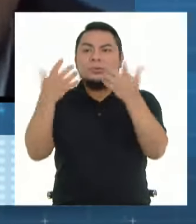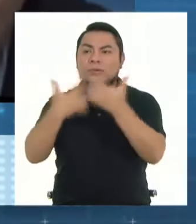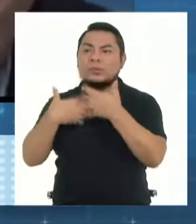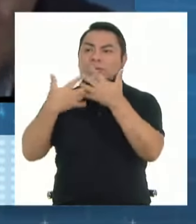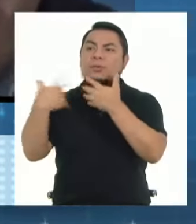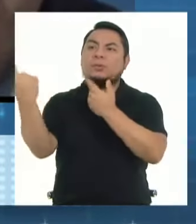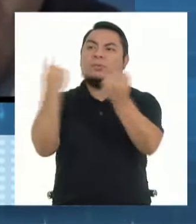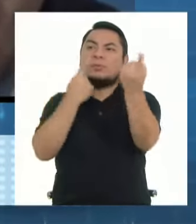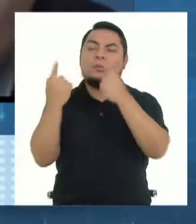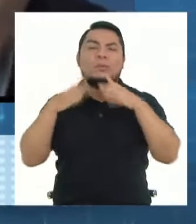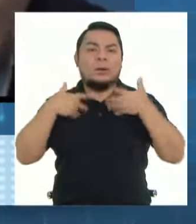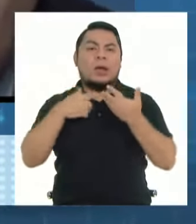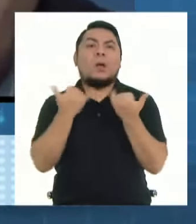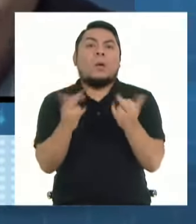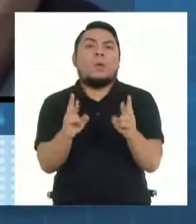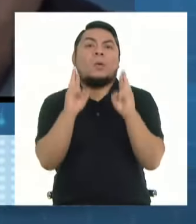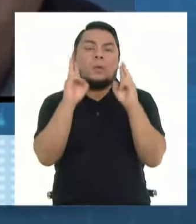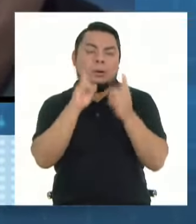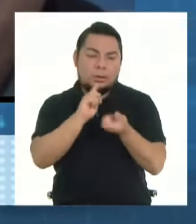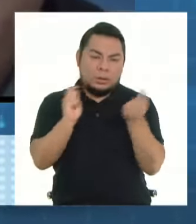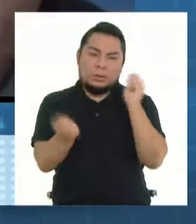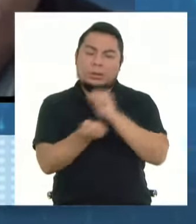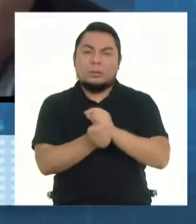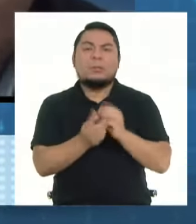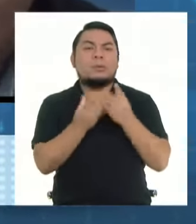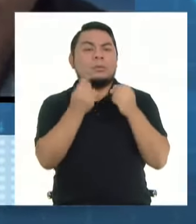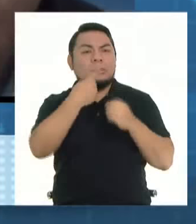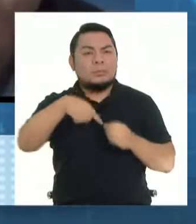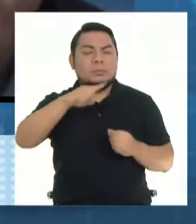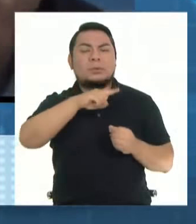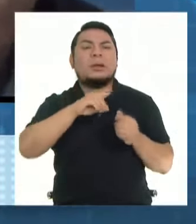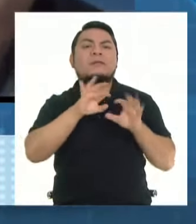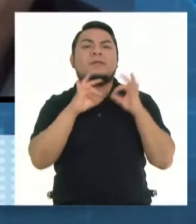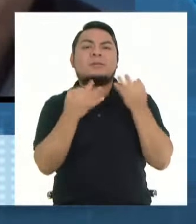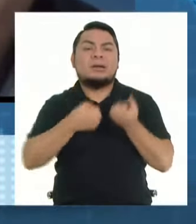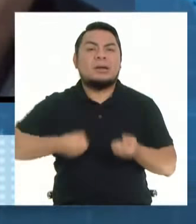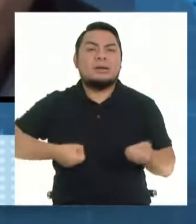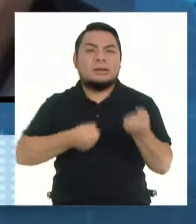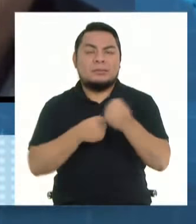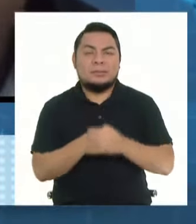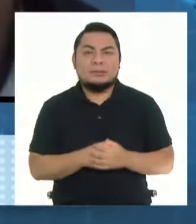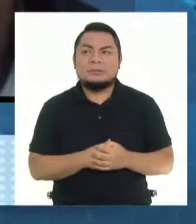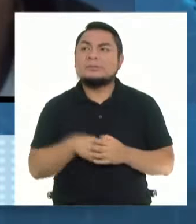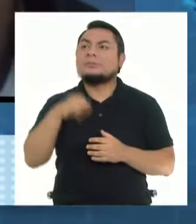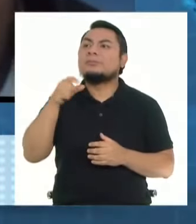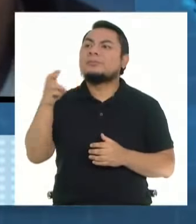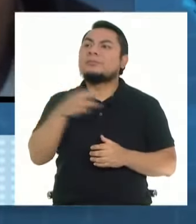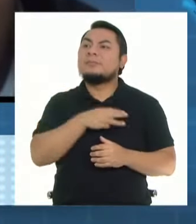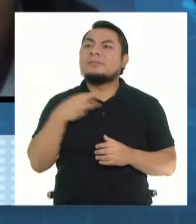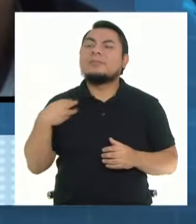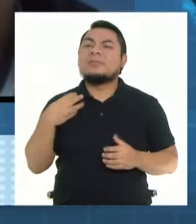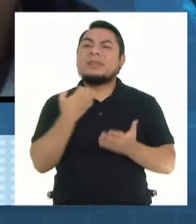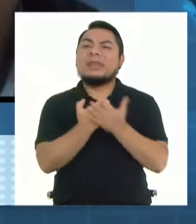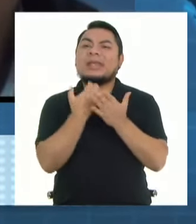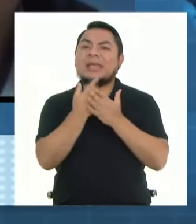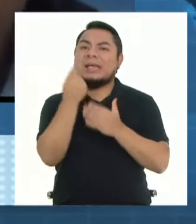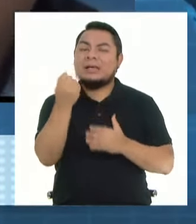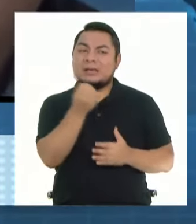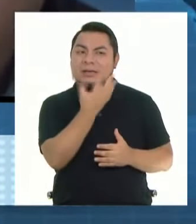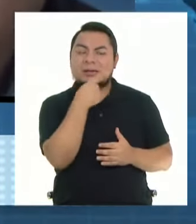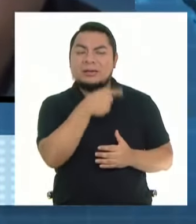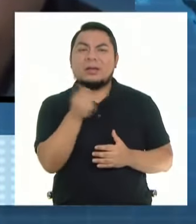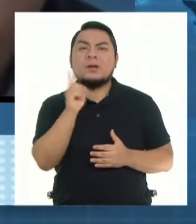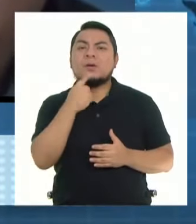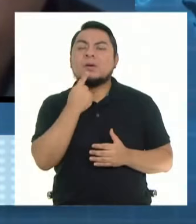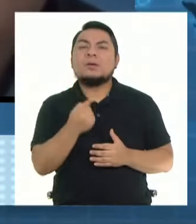que pueda empezar a cambiar para millones de familias en el campo. Así es, el ministro de Economía ayer tuiteó que no se trata